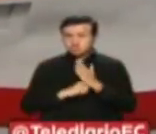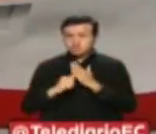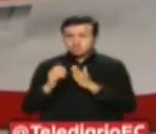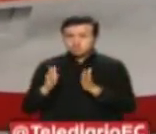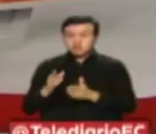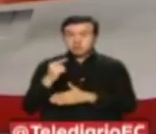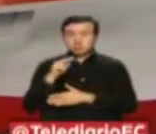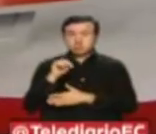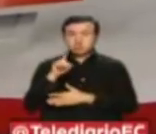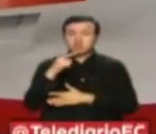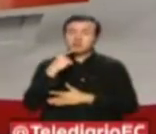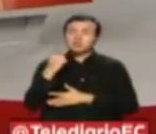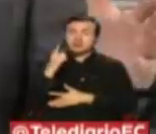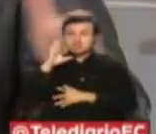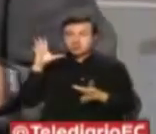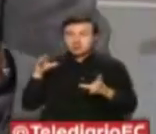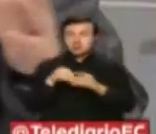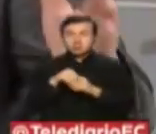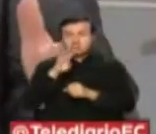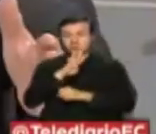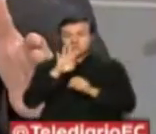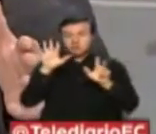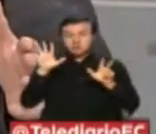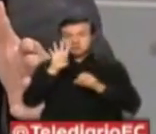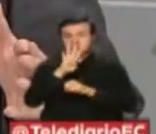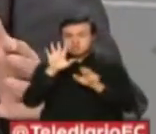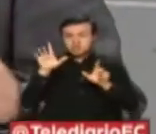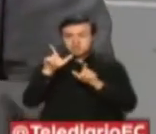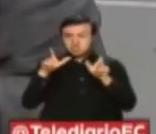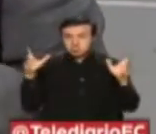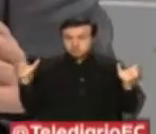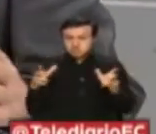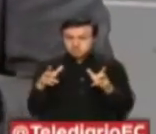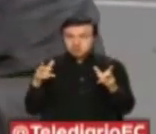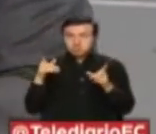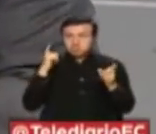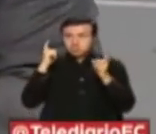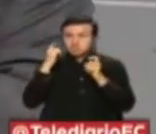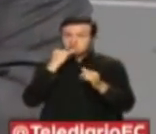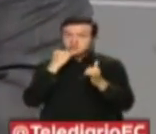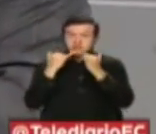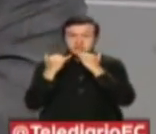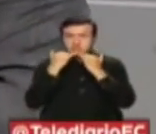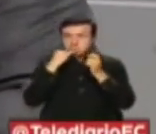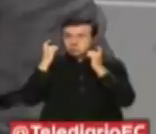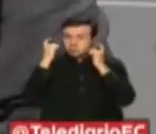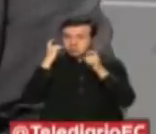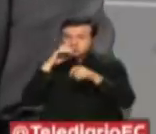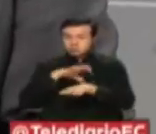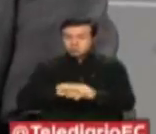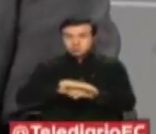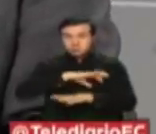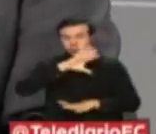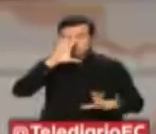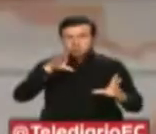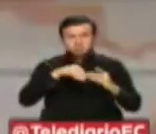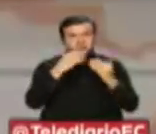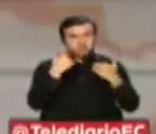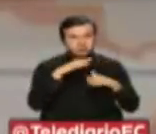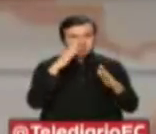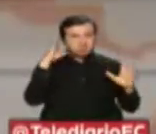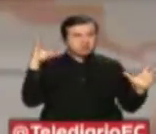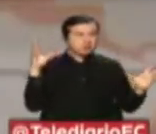grande dice que hay una cadena de al menos 48 y delicados en el manejo irregular del control sobre los globos y los tratados